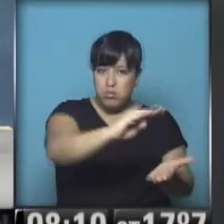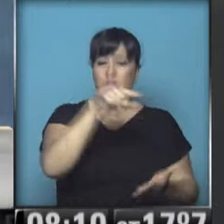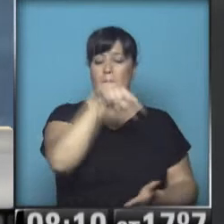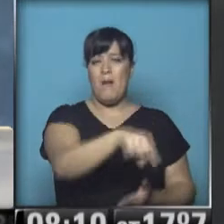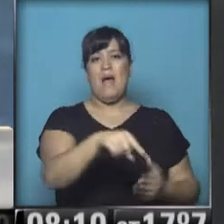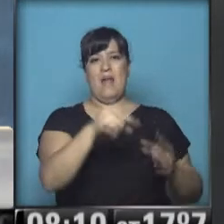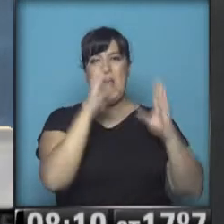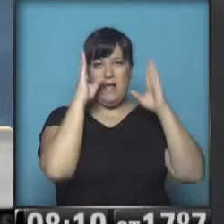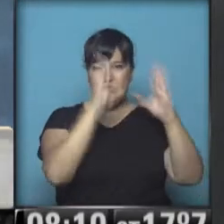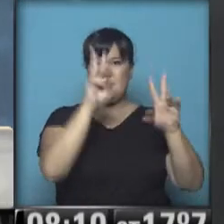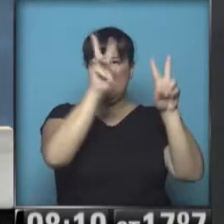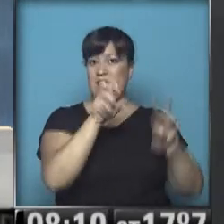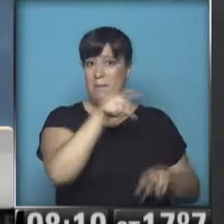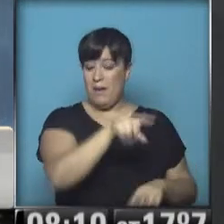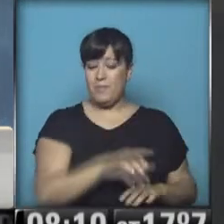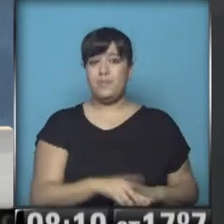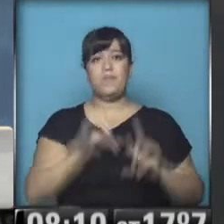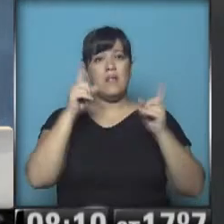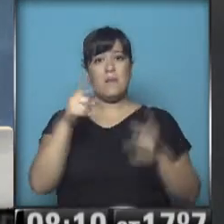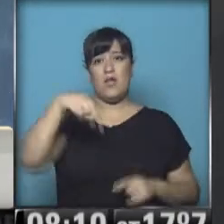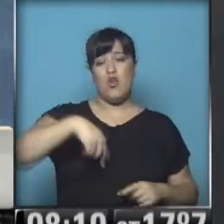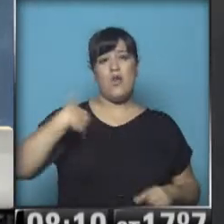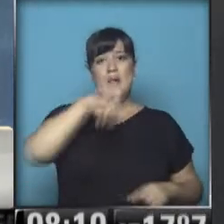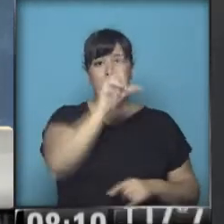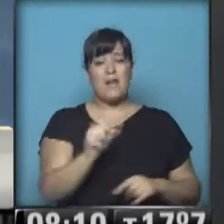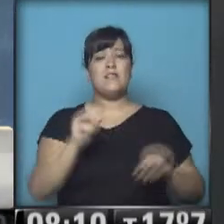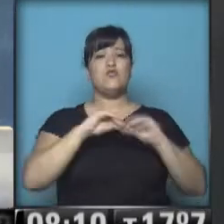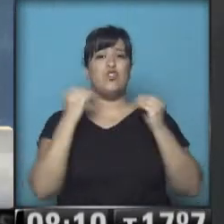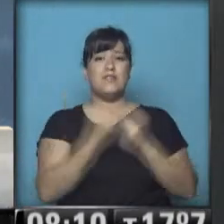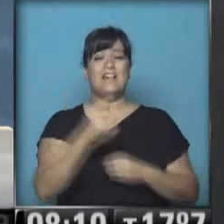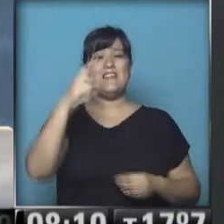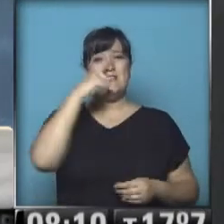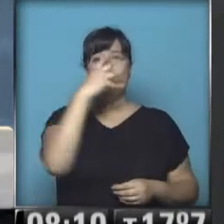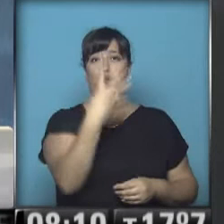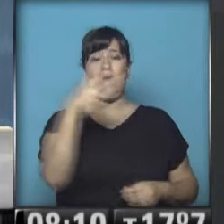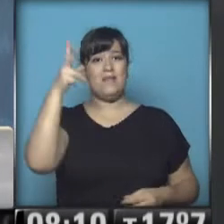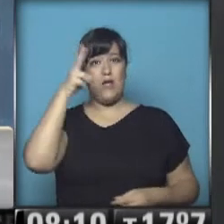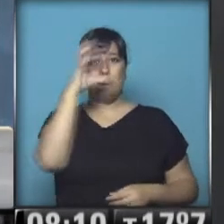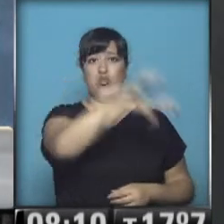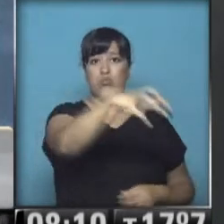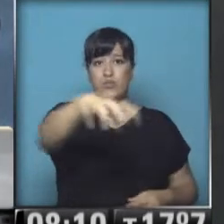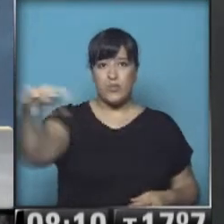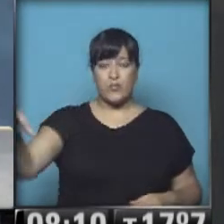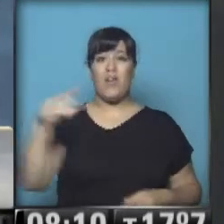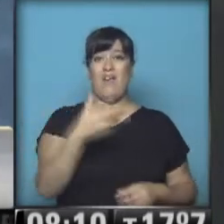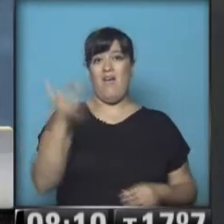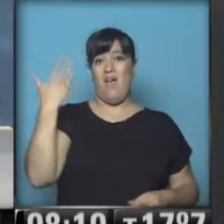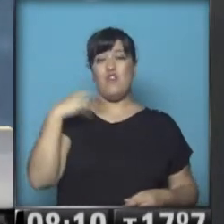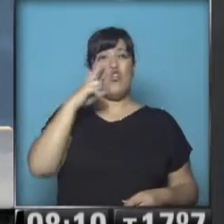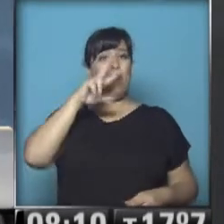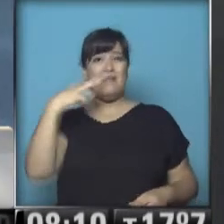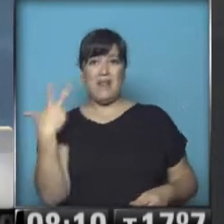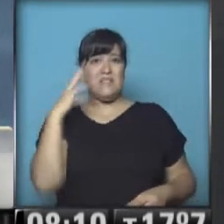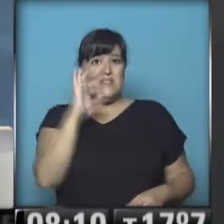y que hoy existen en el país 758 centros en el año 3 había 0 y